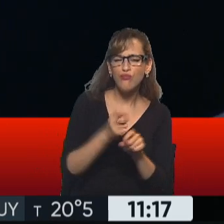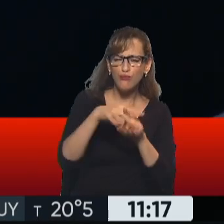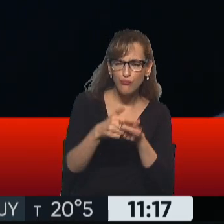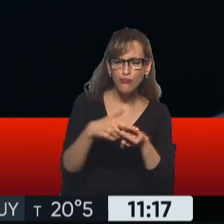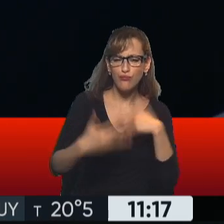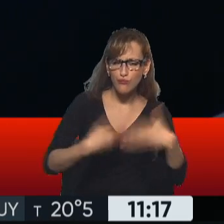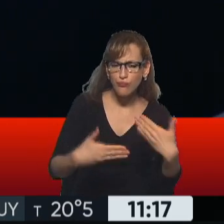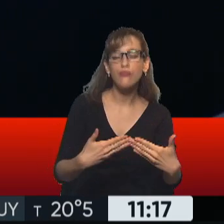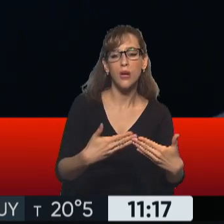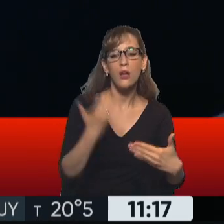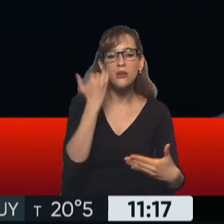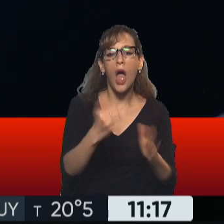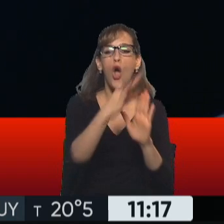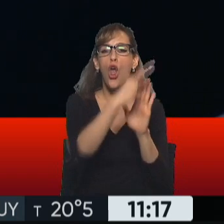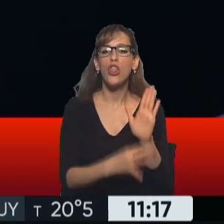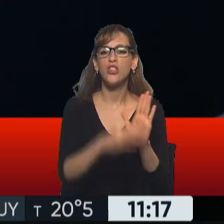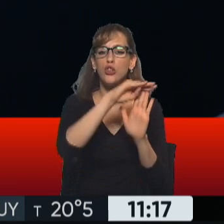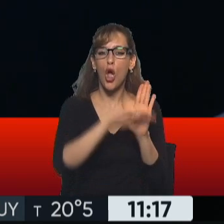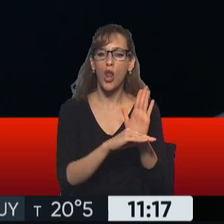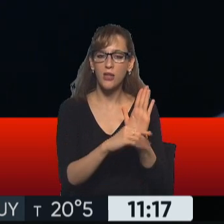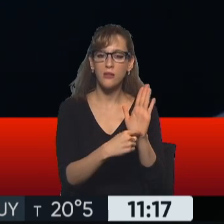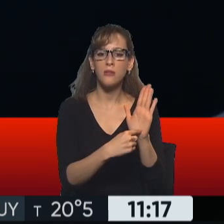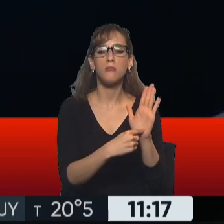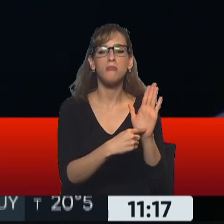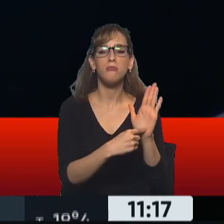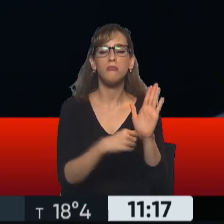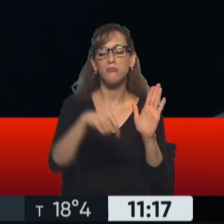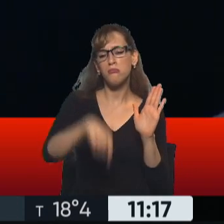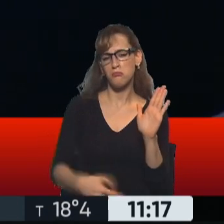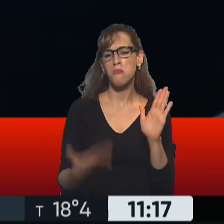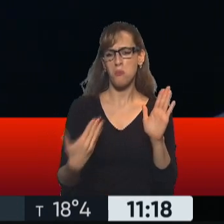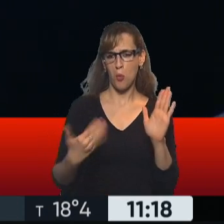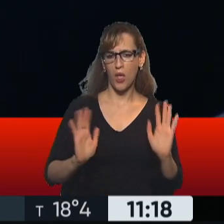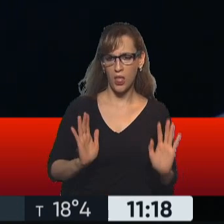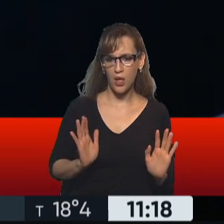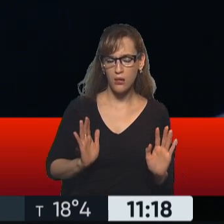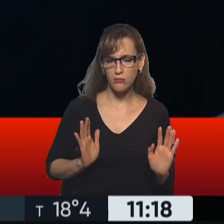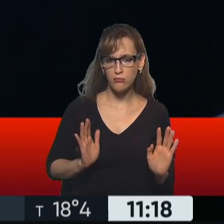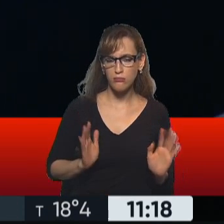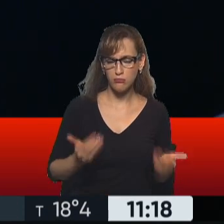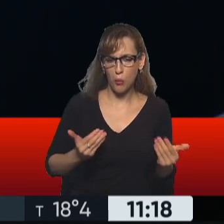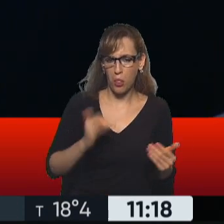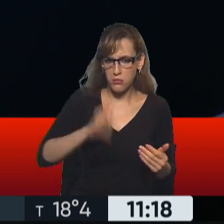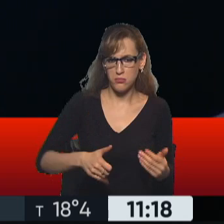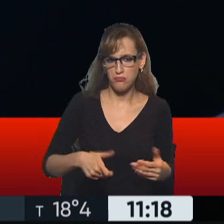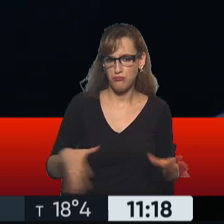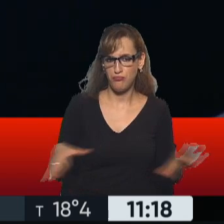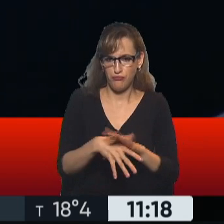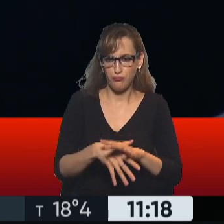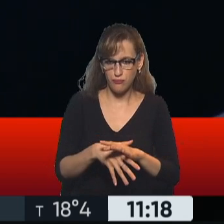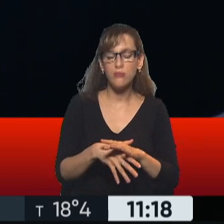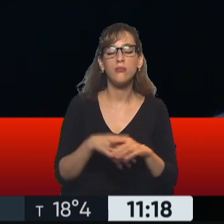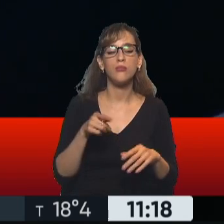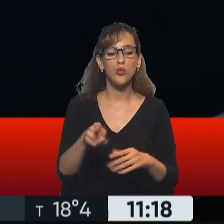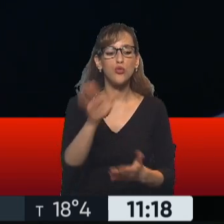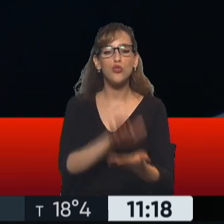un conjunto de condiciones que nos hacen ver que este es un número factible, consistente y razonable. Desde el punto de